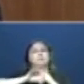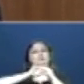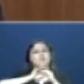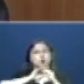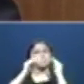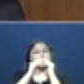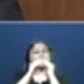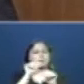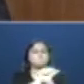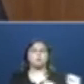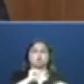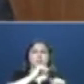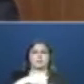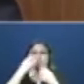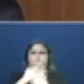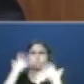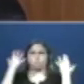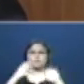protegidas de las administraciones